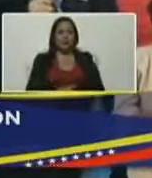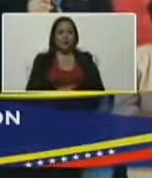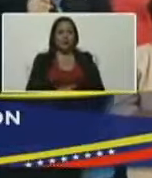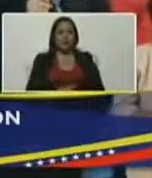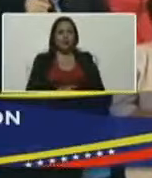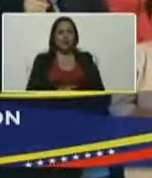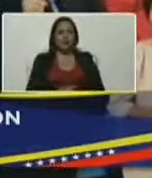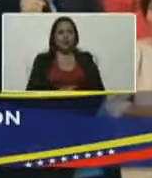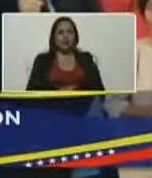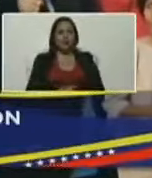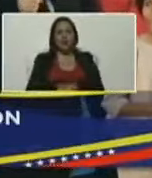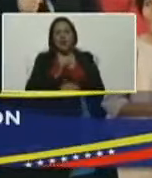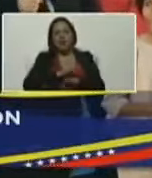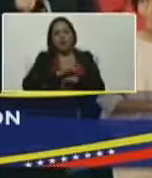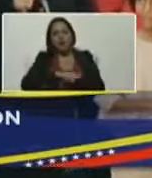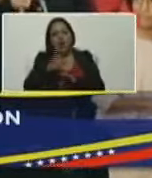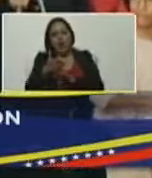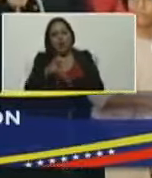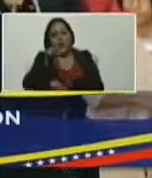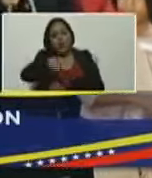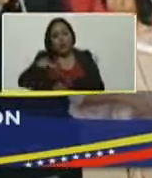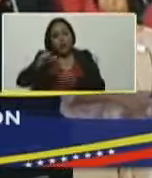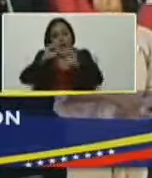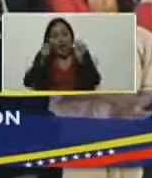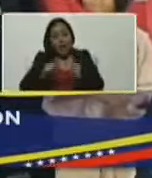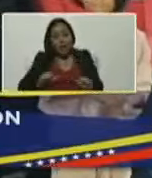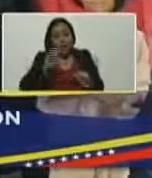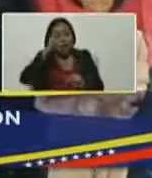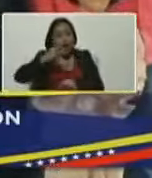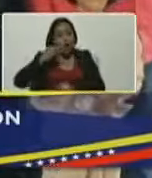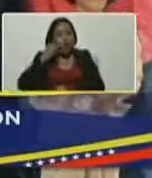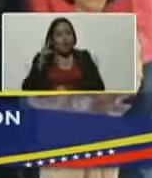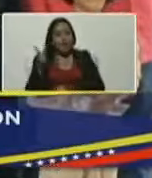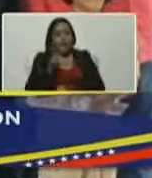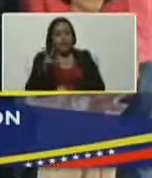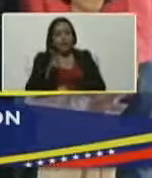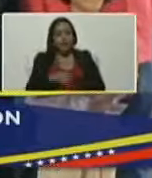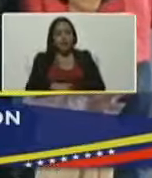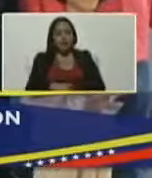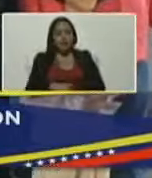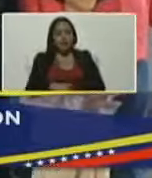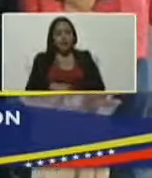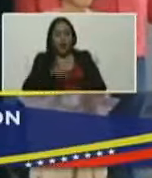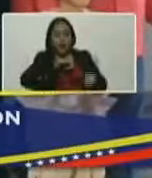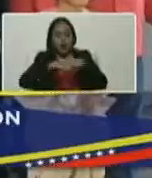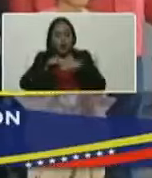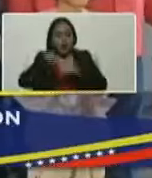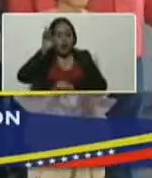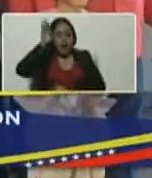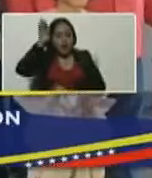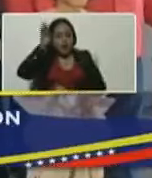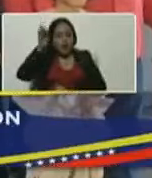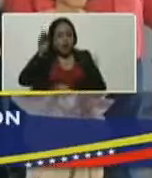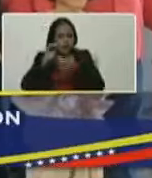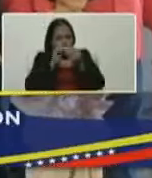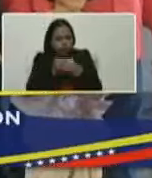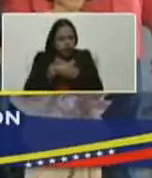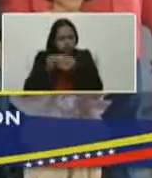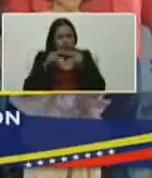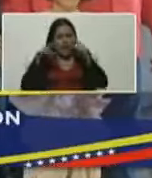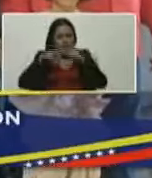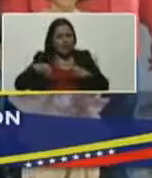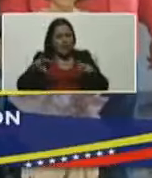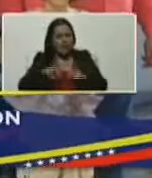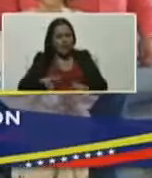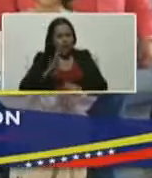Porque unos artistas jóvenes de Venezuela, del Movimiento Futuro, se pusieron a hacer una investigación de mi